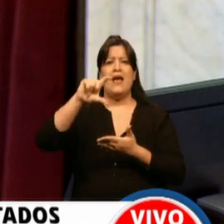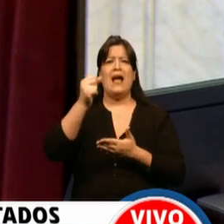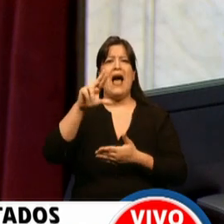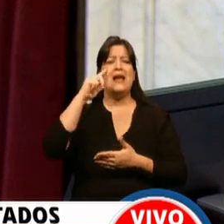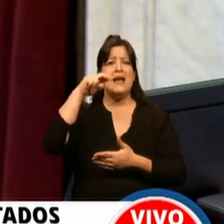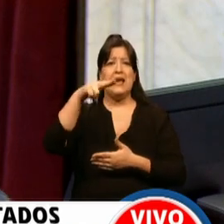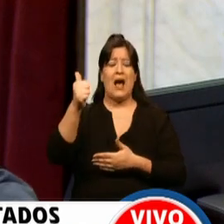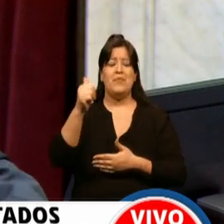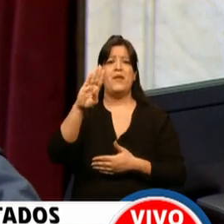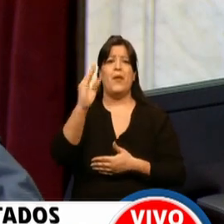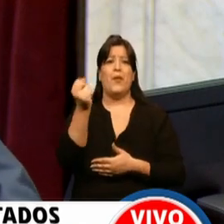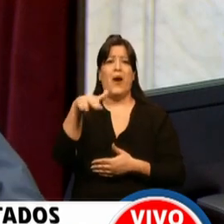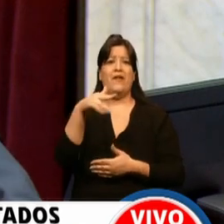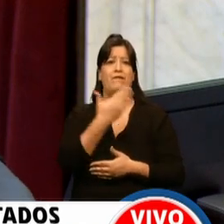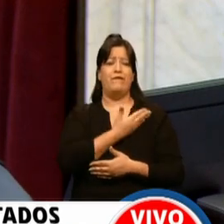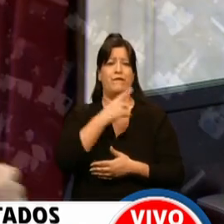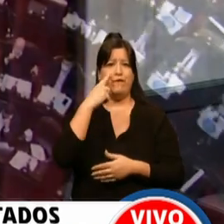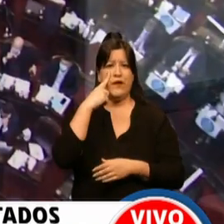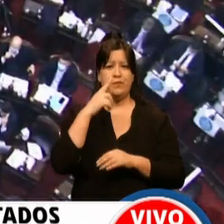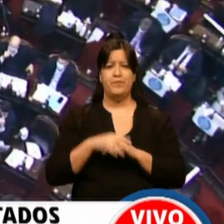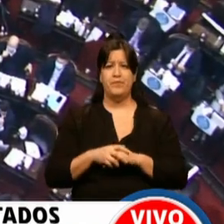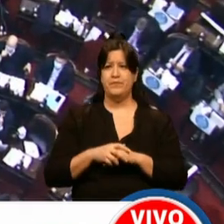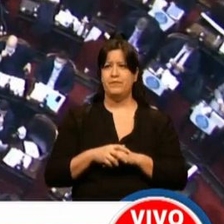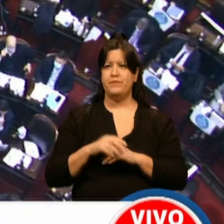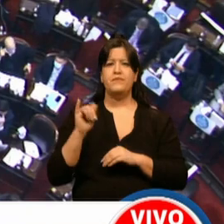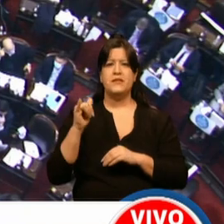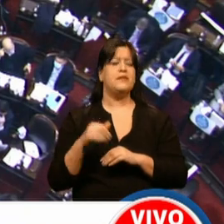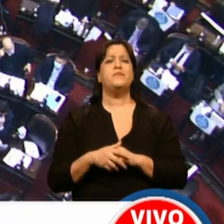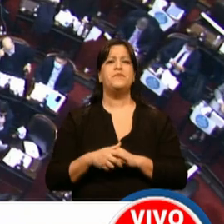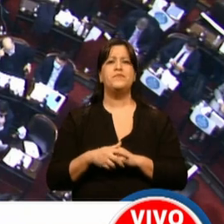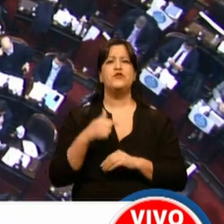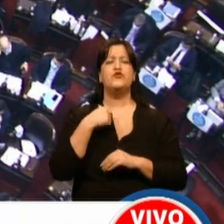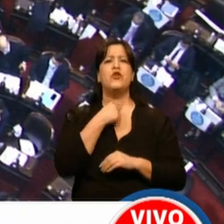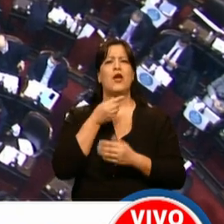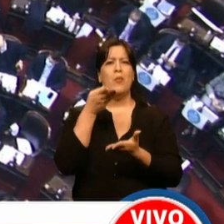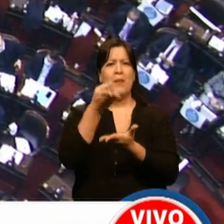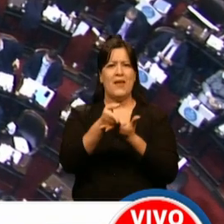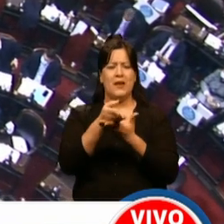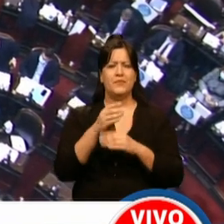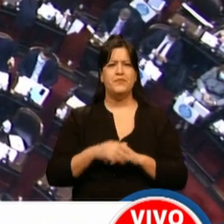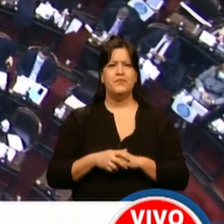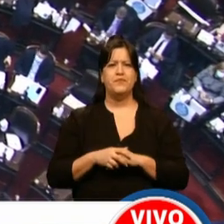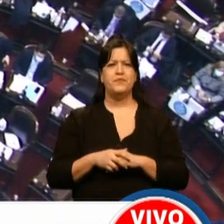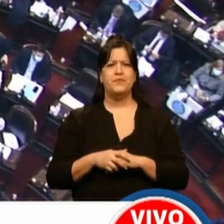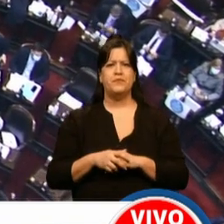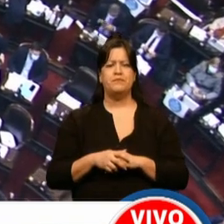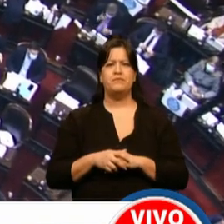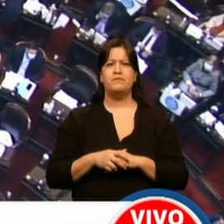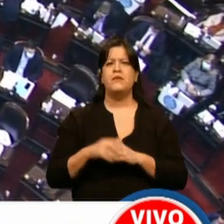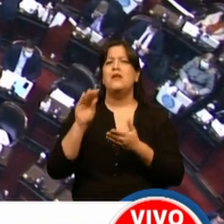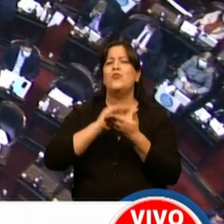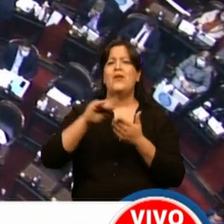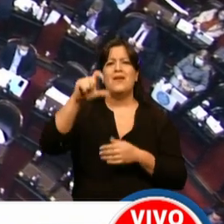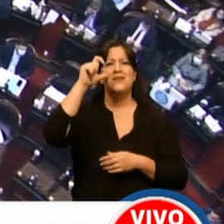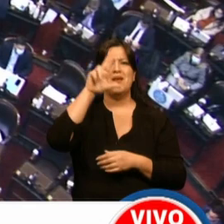banfi sí yo quiero pedir y diputadas de